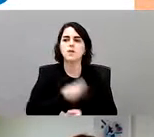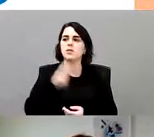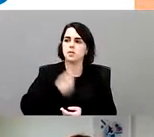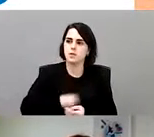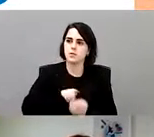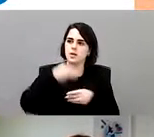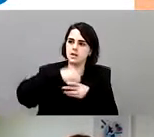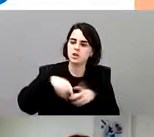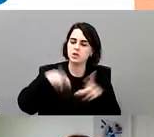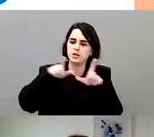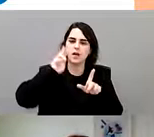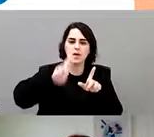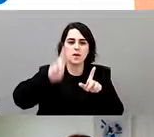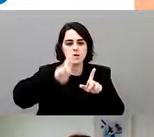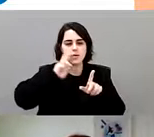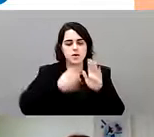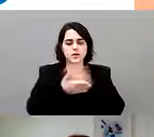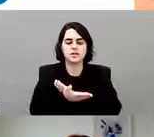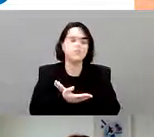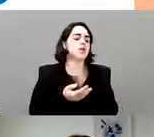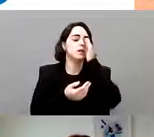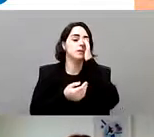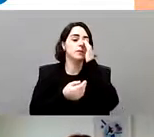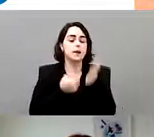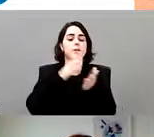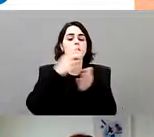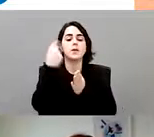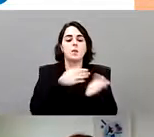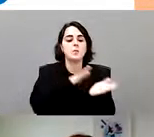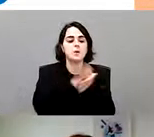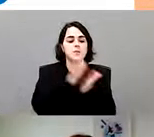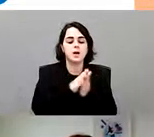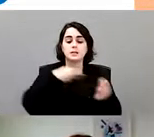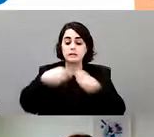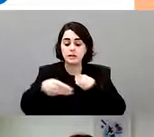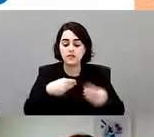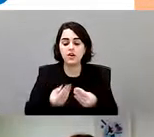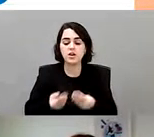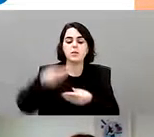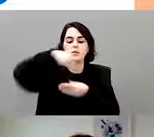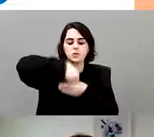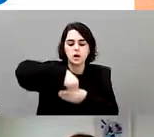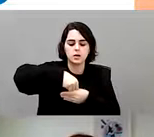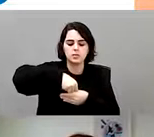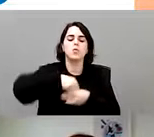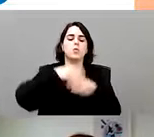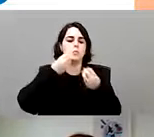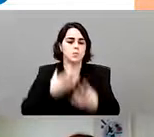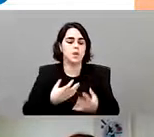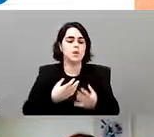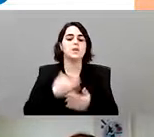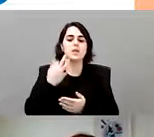la tele, esos pictogramas estaban impresos, plastificados y luego metidos en fundas de diapositivas. Y cada funda